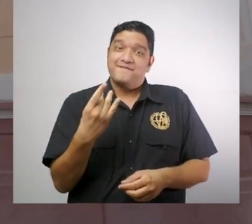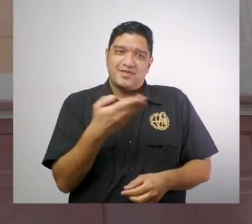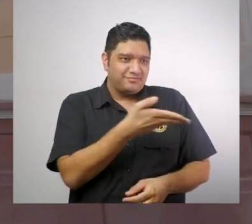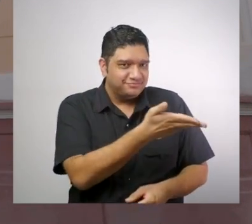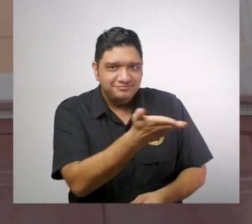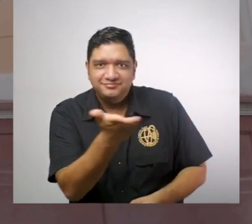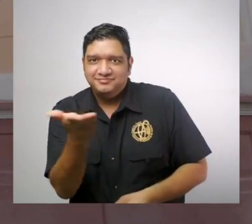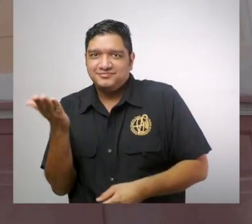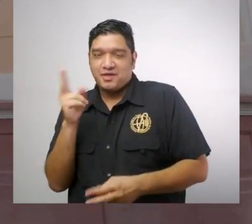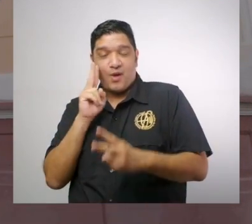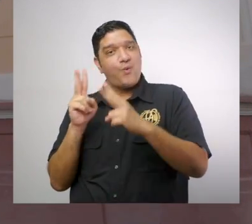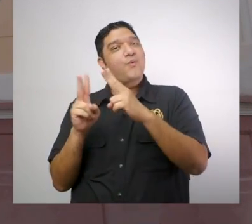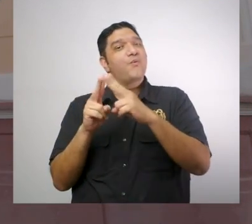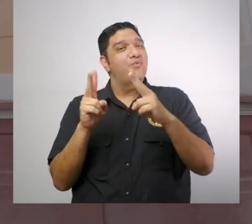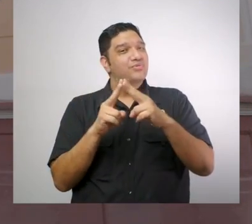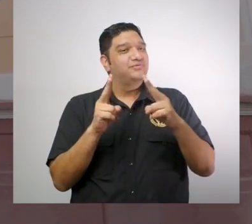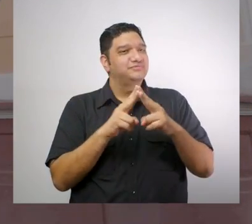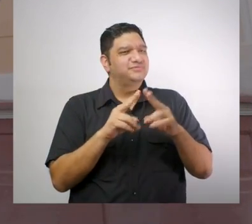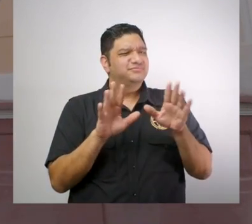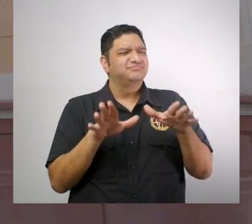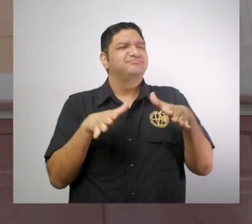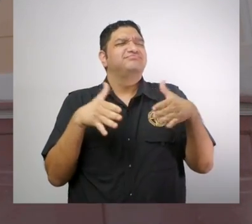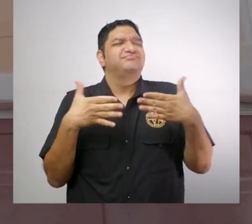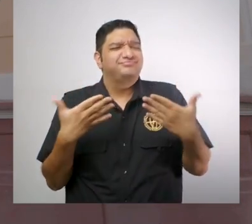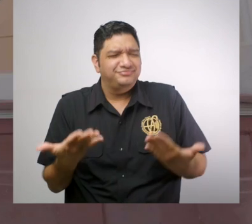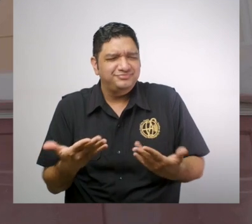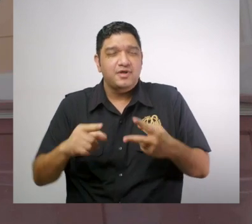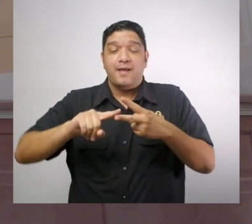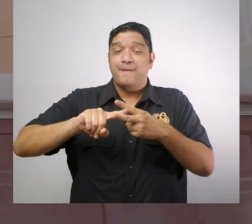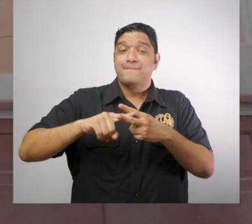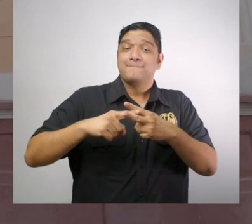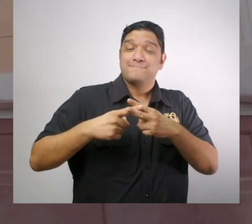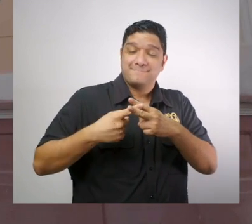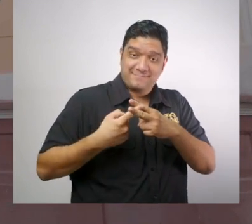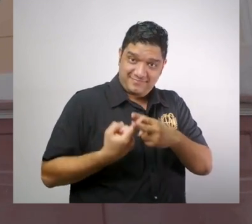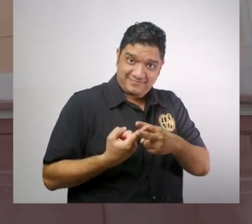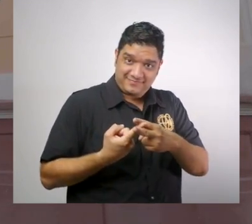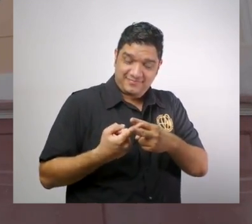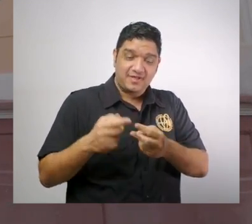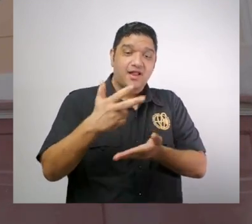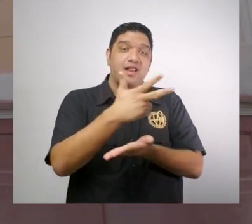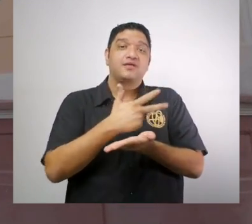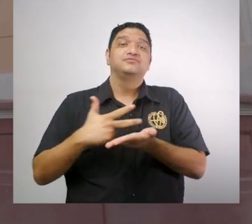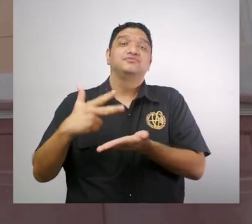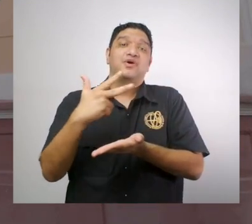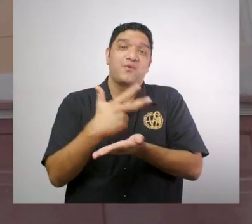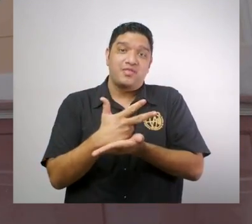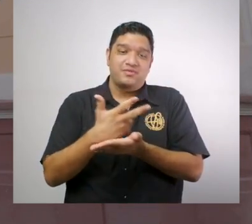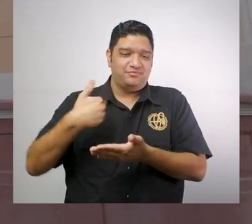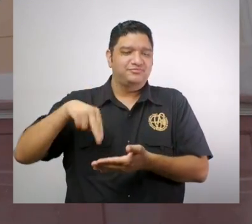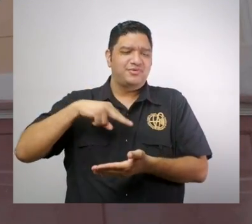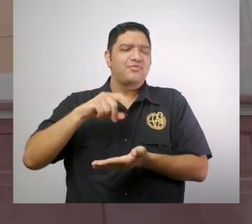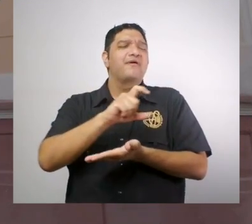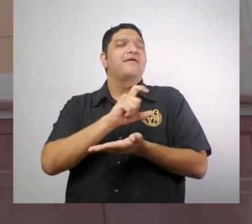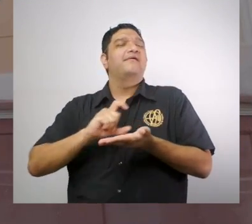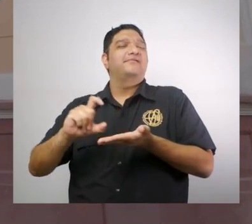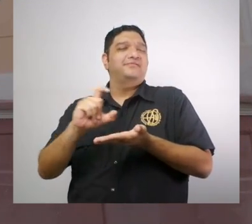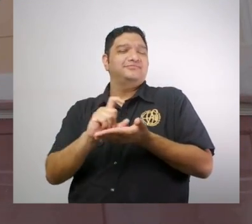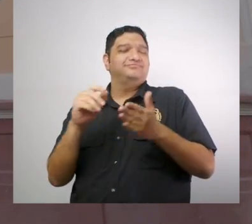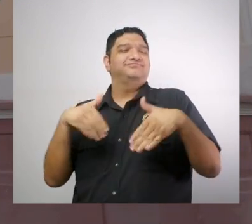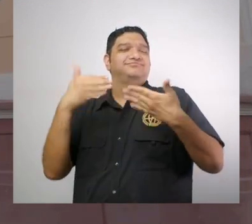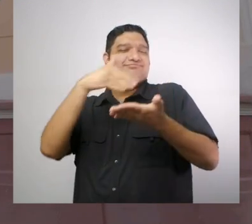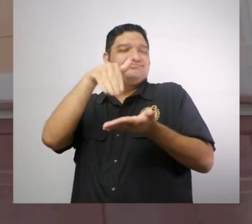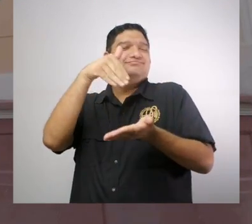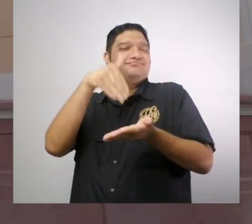invitarles a conocer la génesis novo-guatemalense, es decir, el origen de la ciudad de